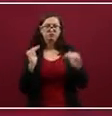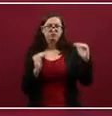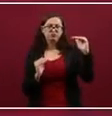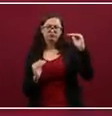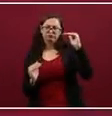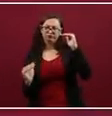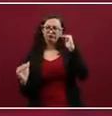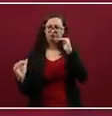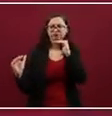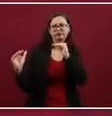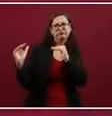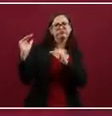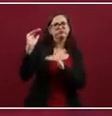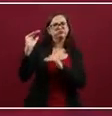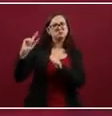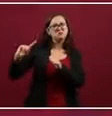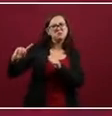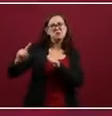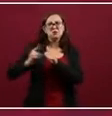no había ocurrido.